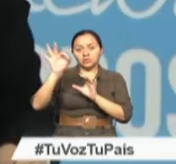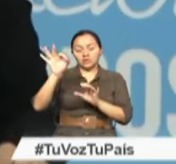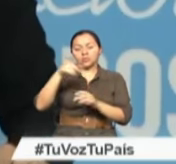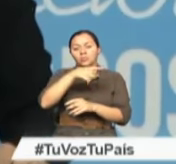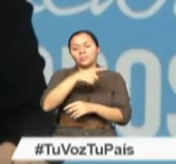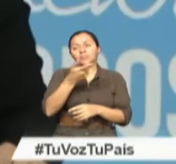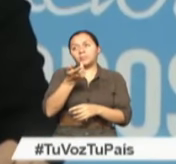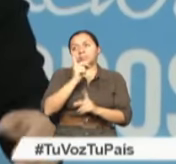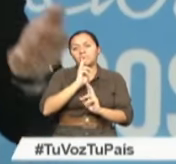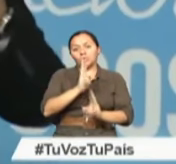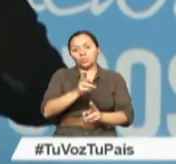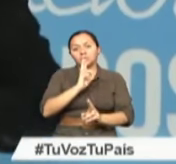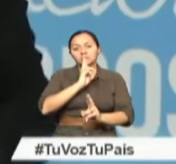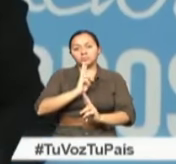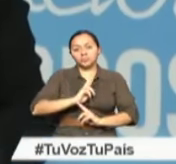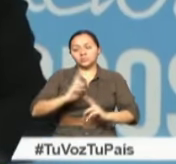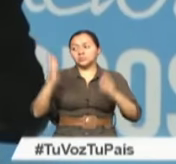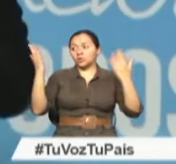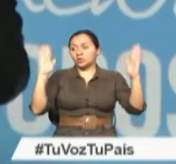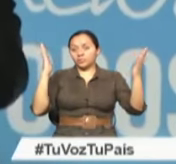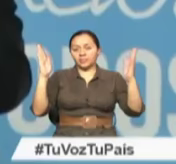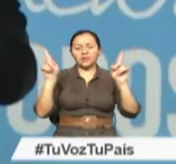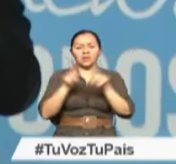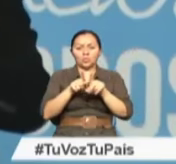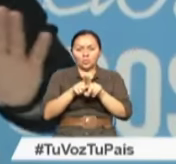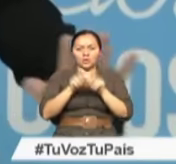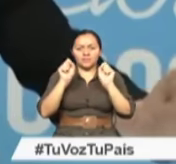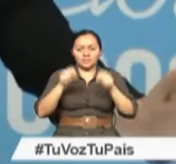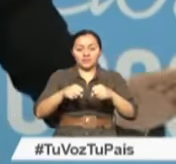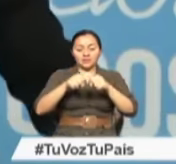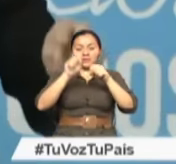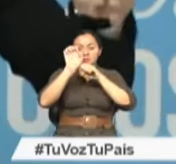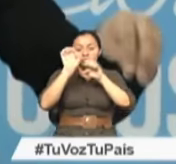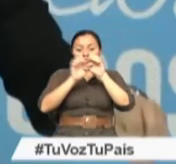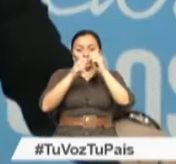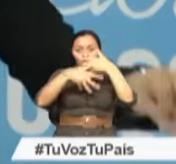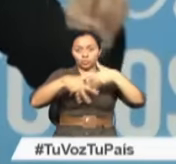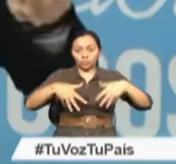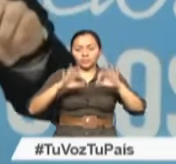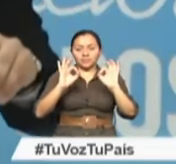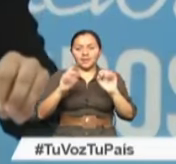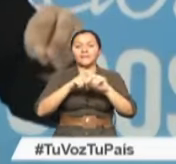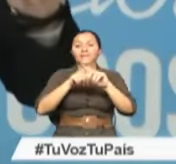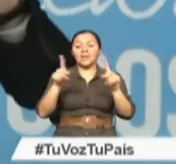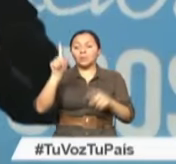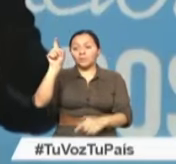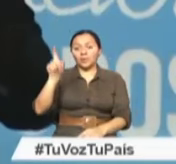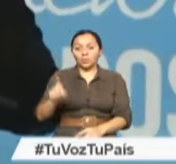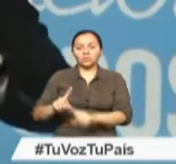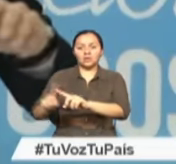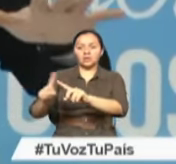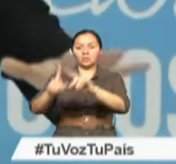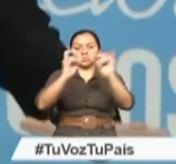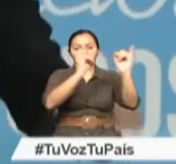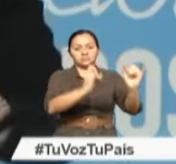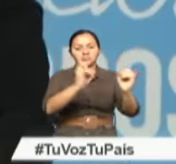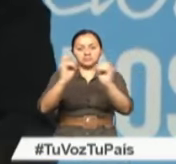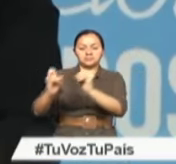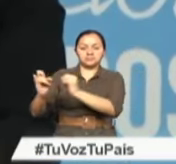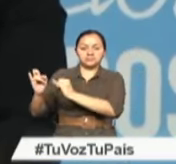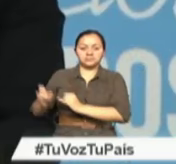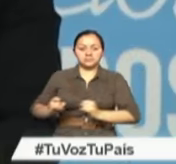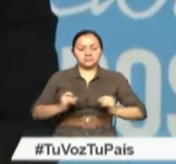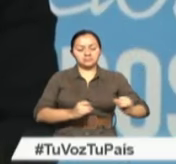manteniendo obviamente la comparabilidad de la estructura, pero van a ser diferentes en cada uno de los estudiantes o no estudiantes que